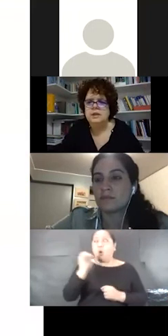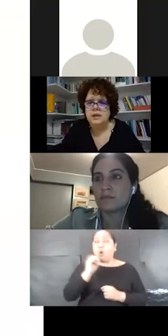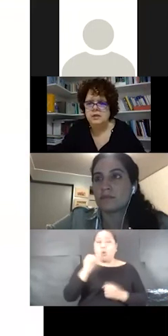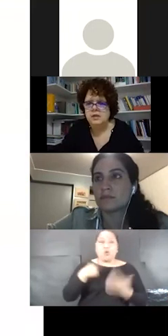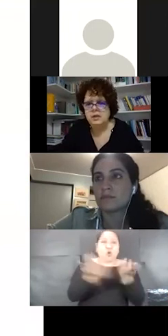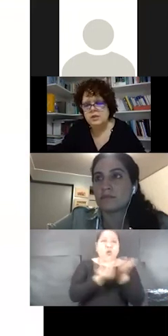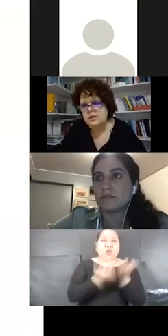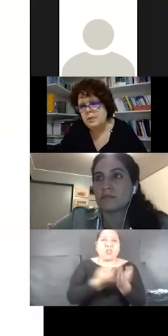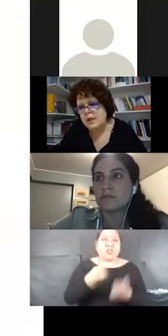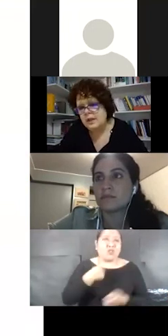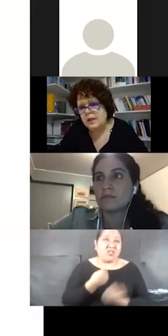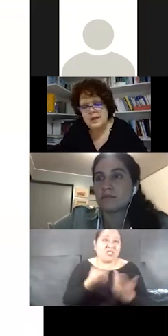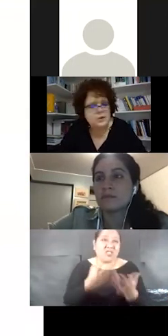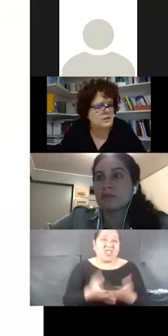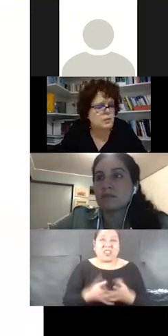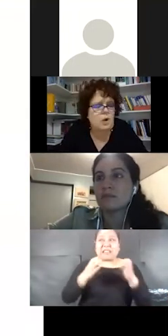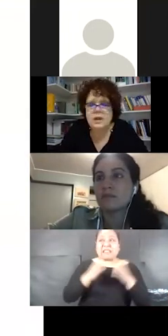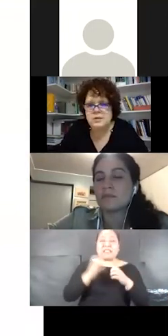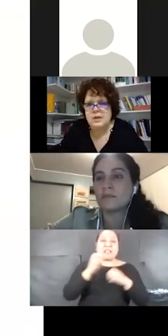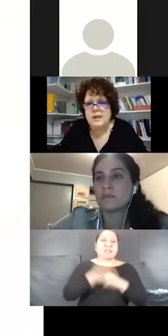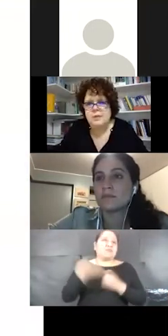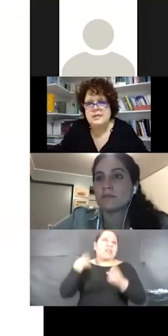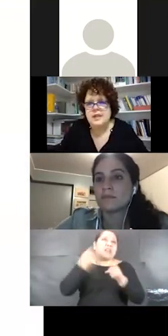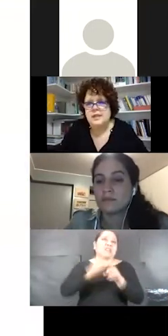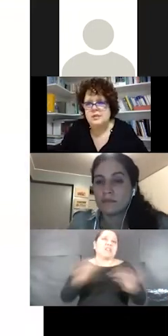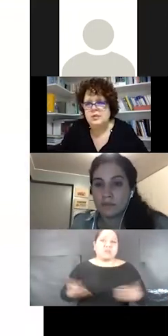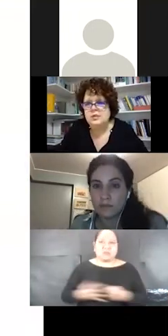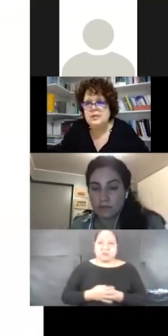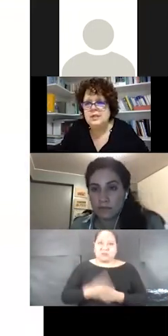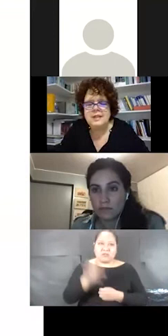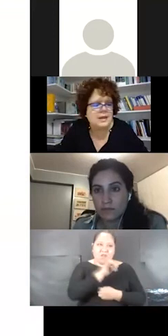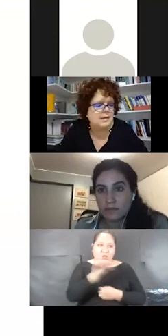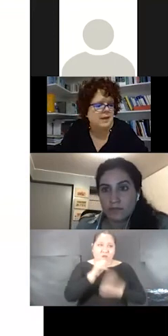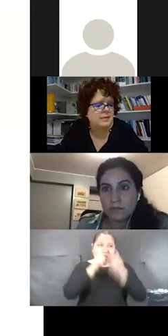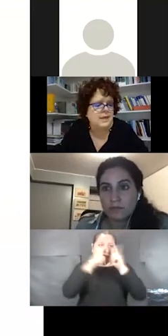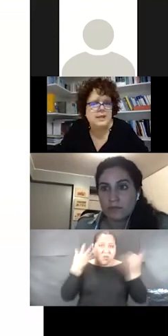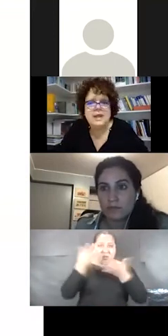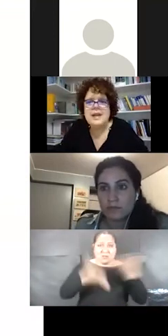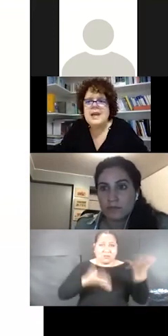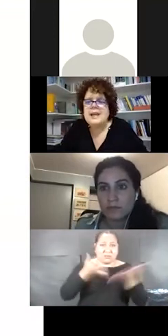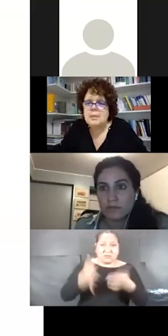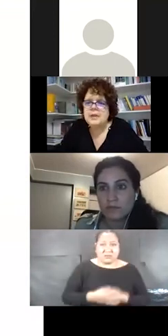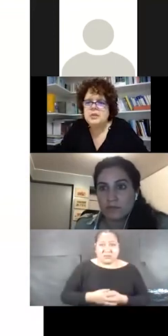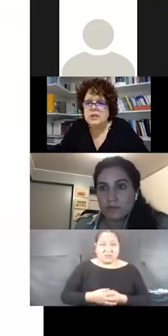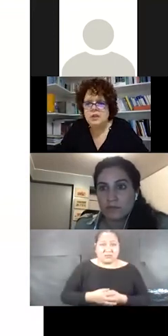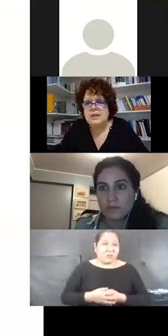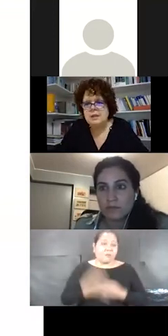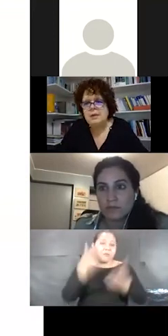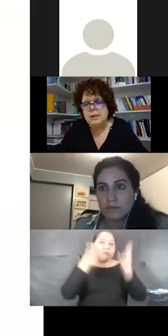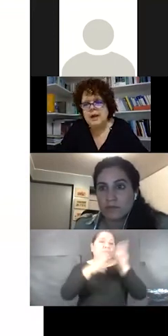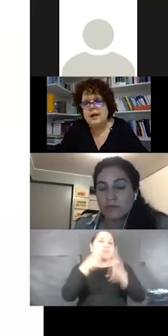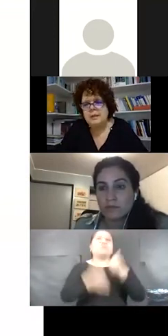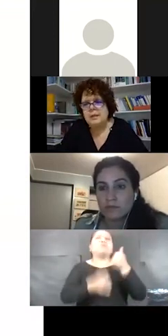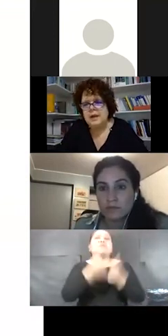de castellano. No se puede. Entonces, es igual es con la lengua de señas, ¿no? Entonces, hay que ver bien qué personas son las que